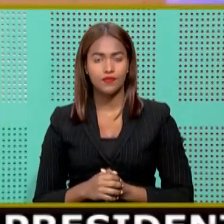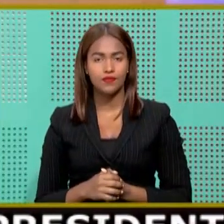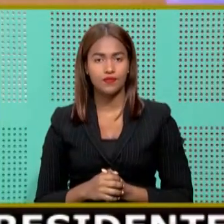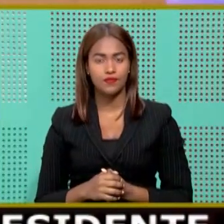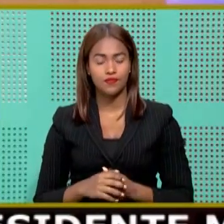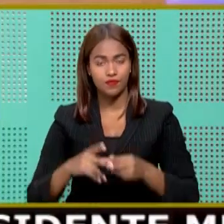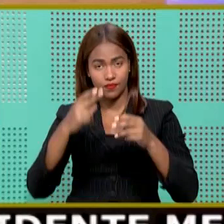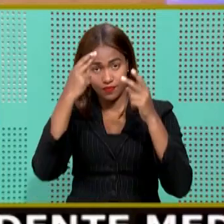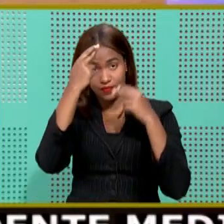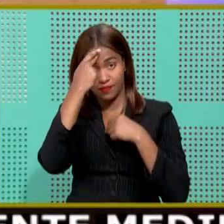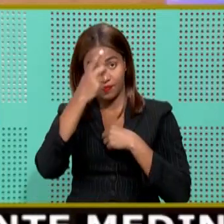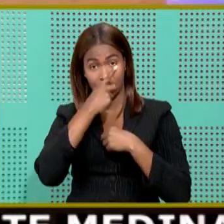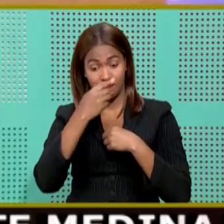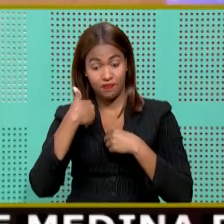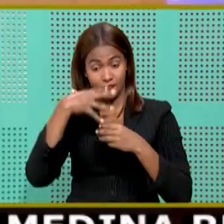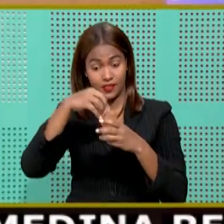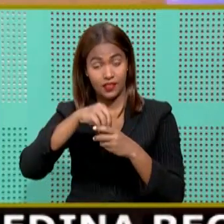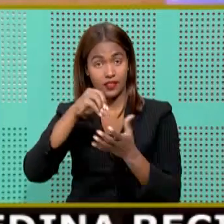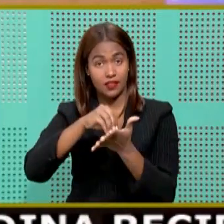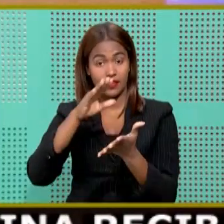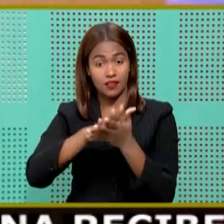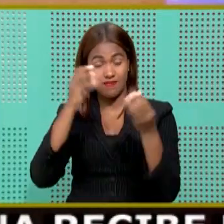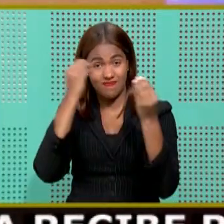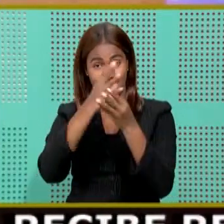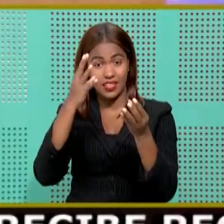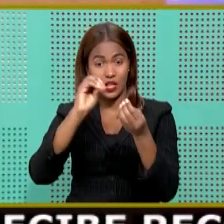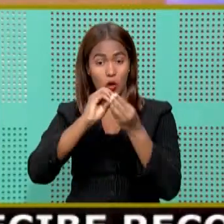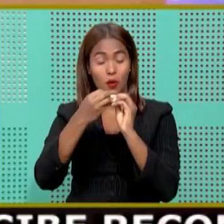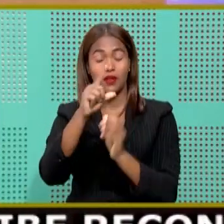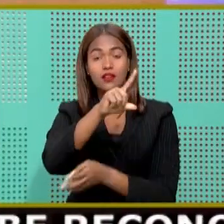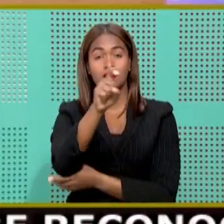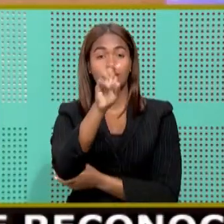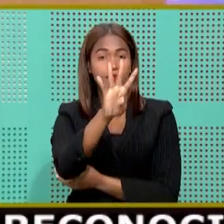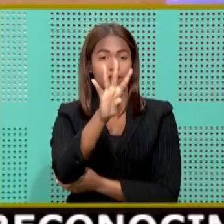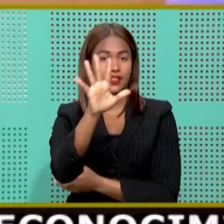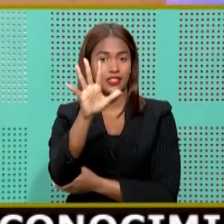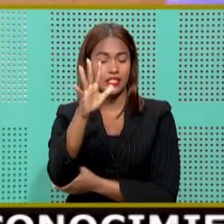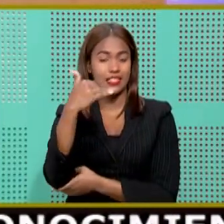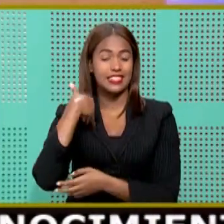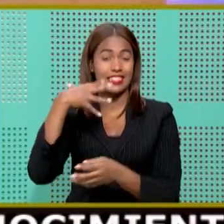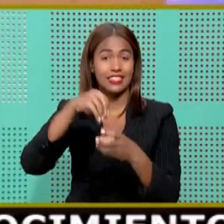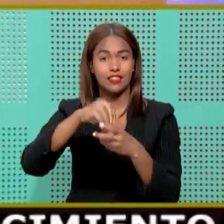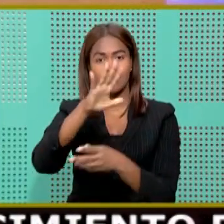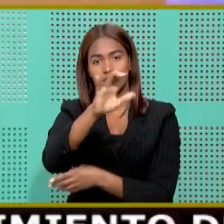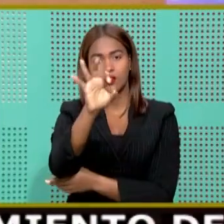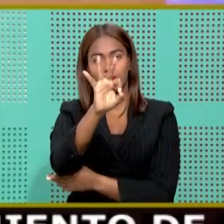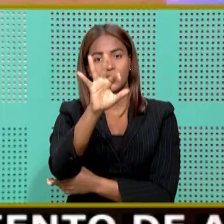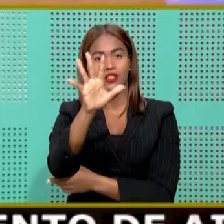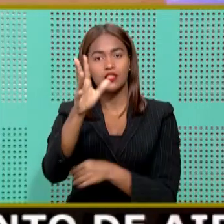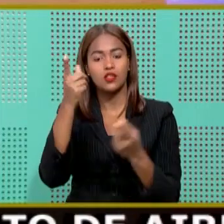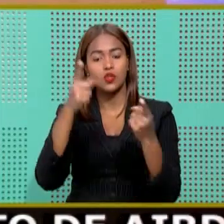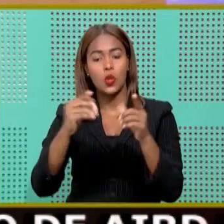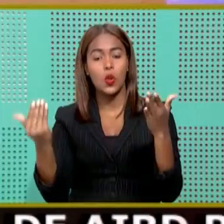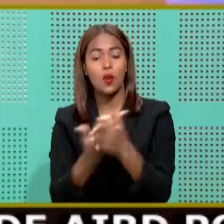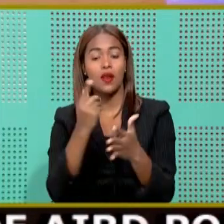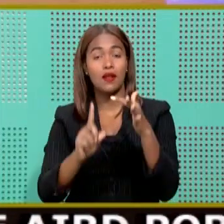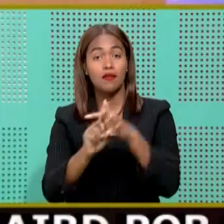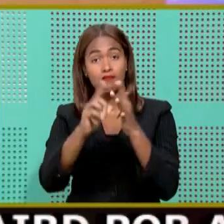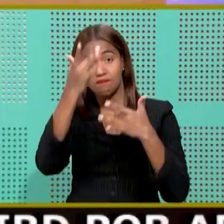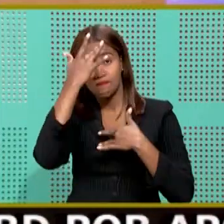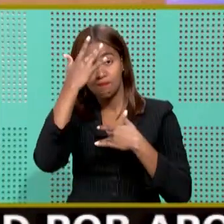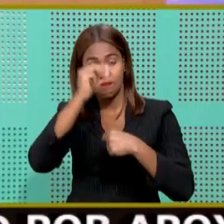Amigos, la República Dominicana registra en el Boletín Epidemiológico número 145 unos 595 casos nuevos de